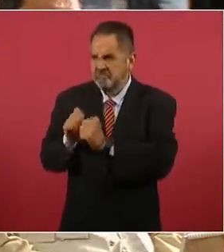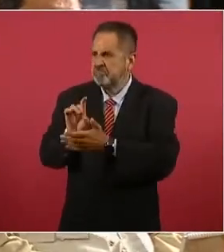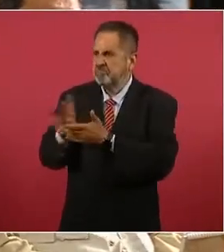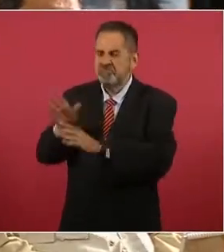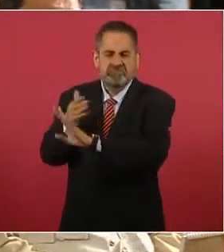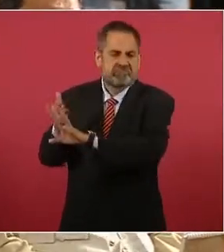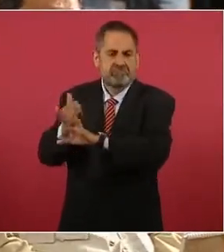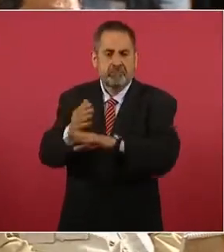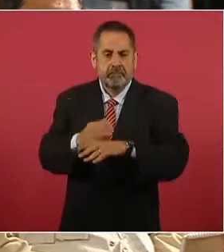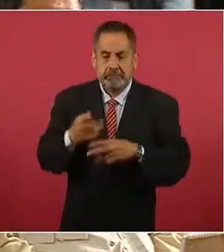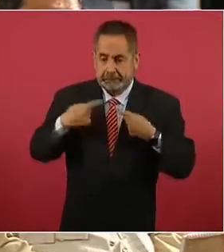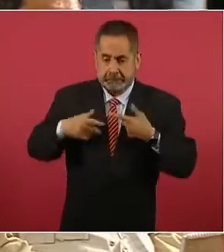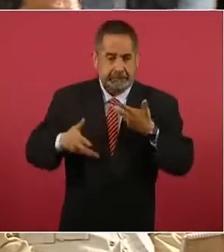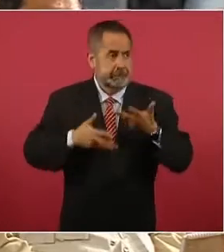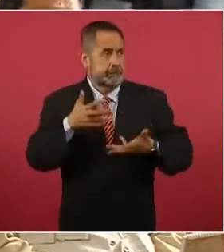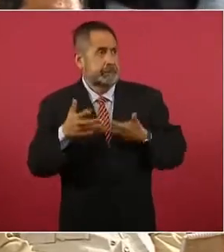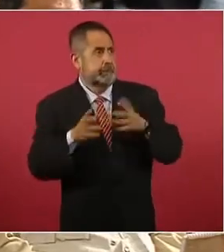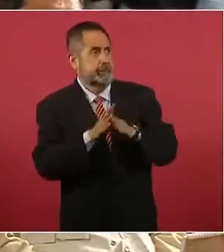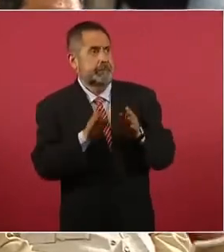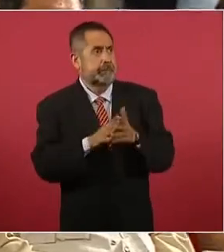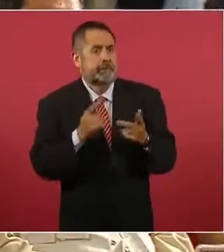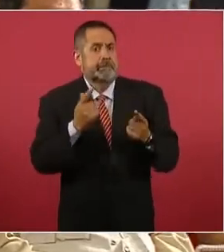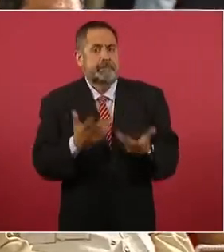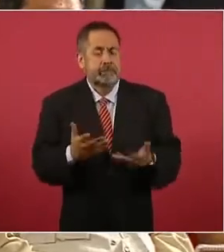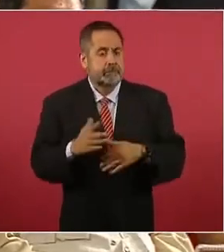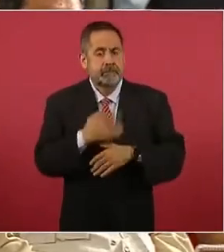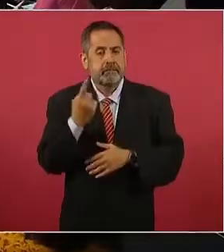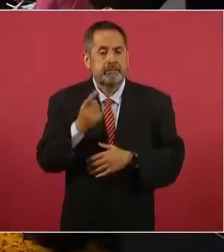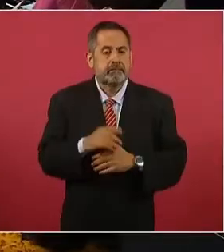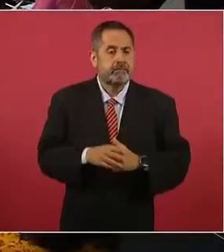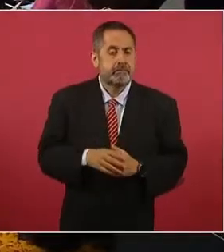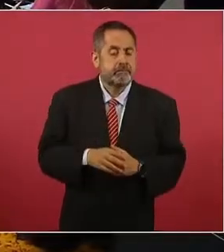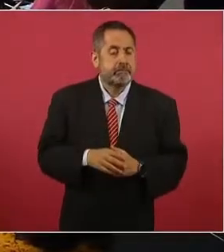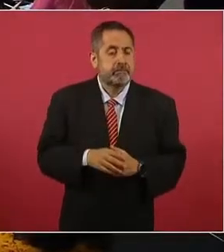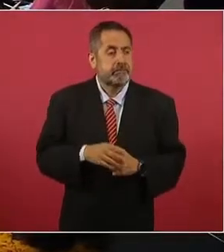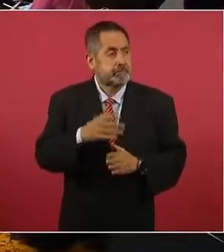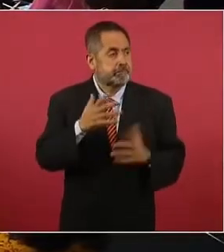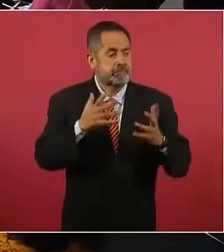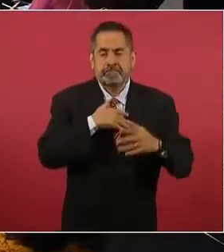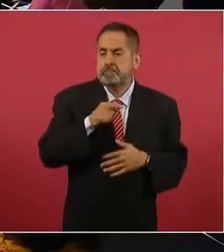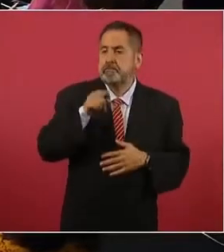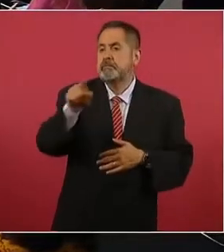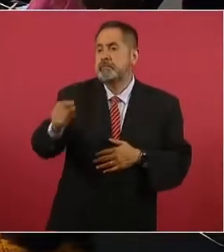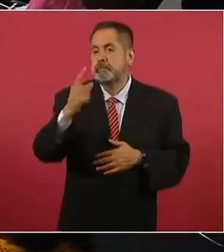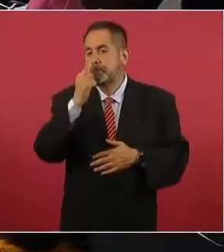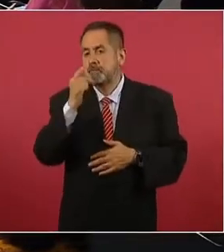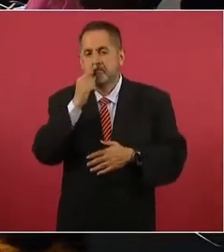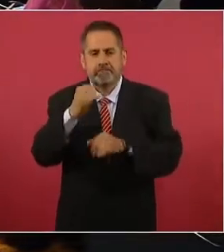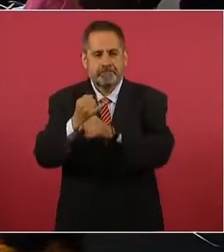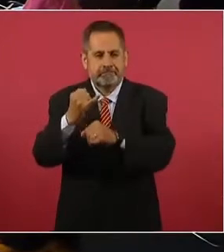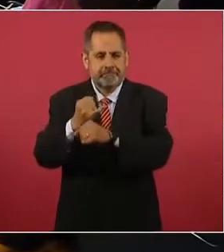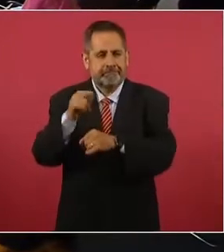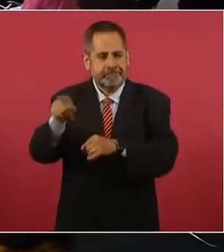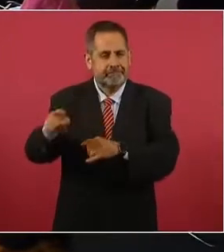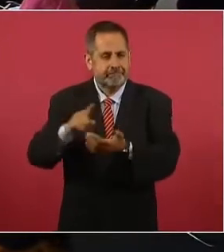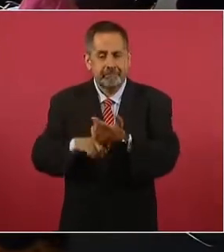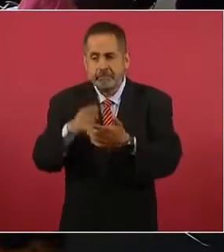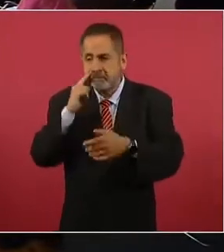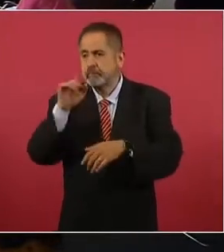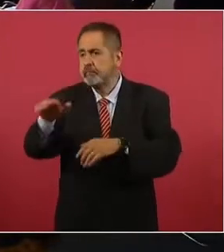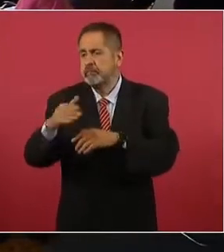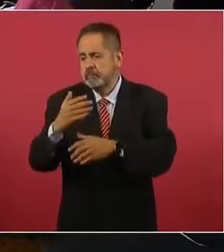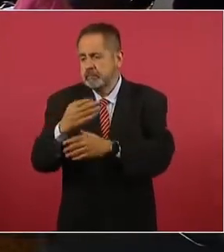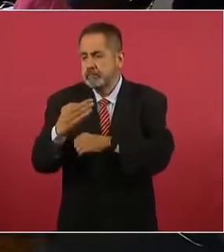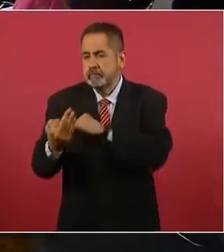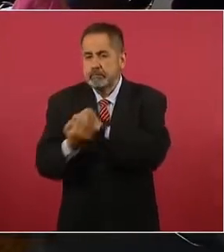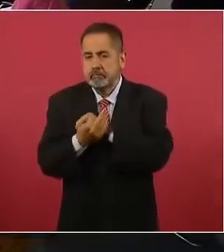personas están indefensas en ese sentido porque acuden a la policía cibernética, acuden a diversas